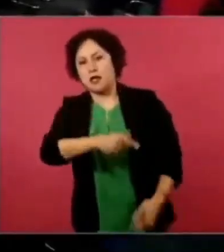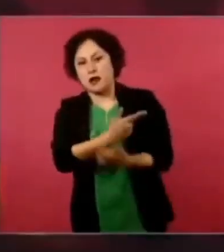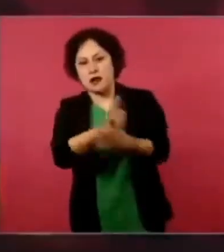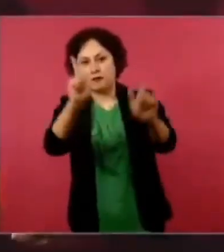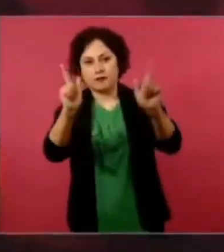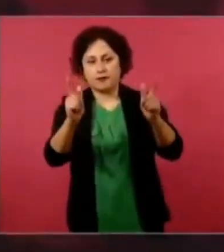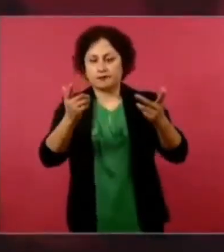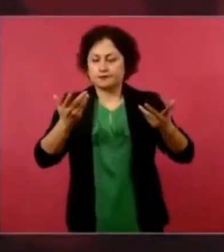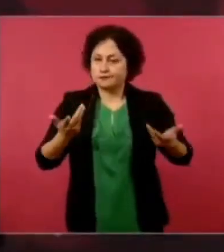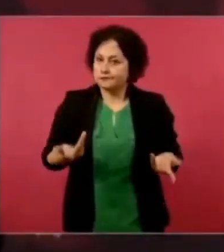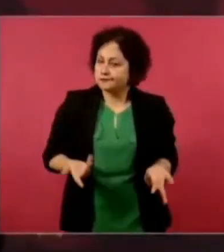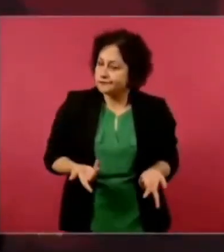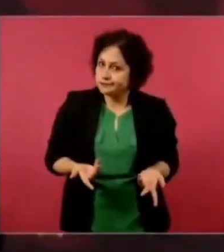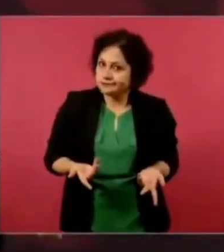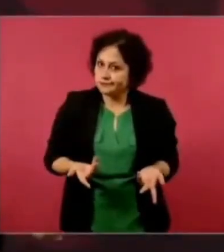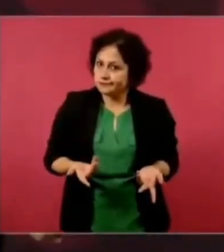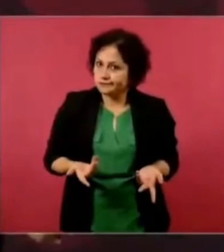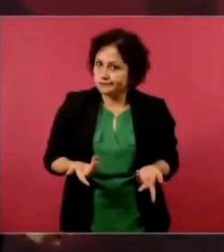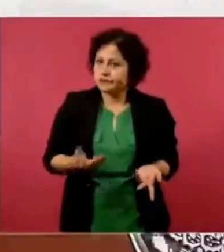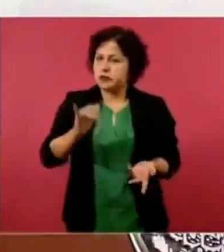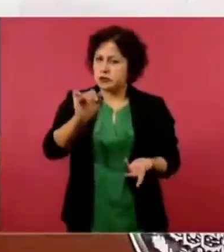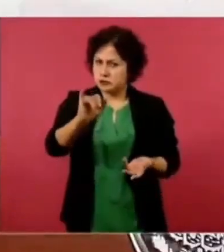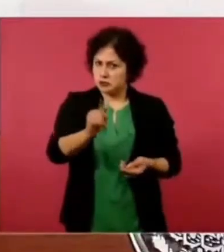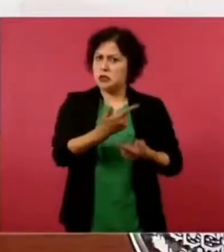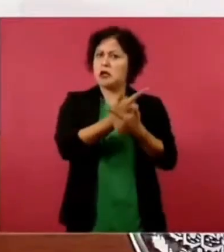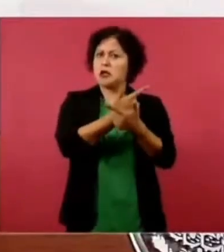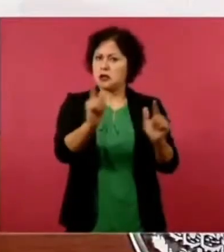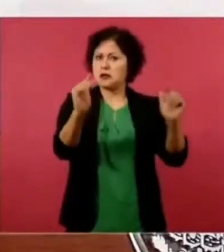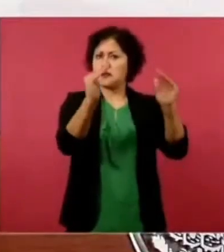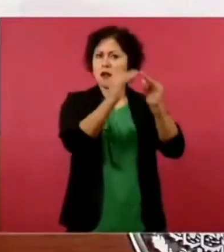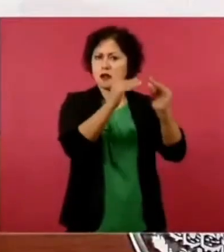Sí, pero el proceso continúa.